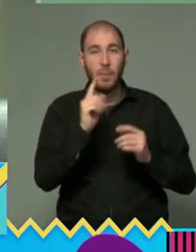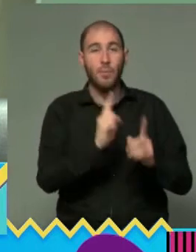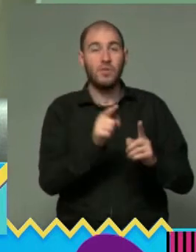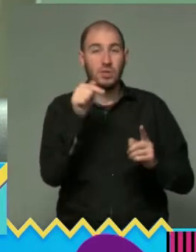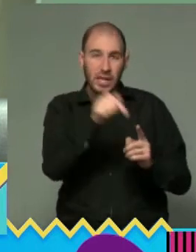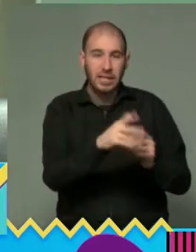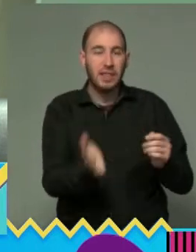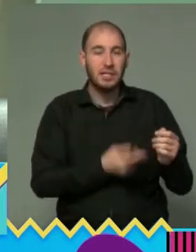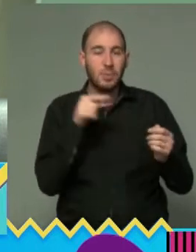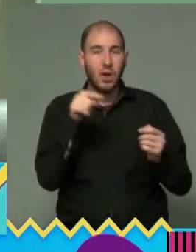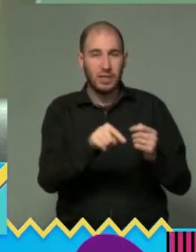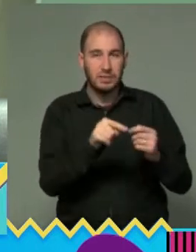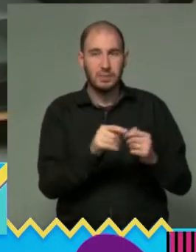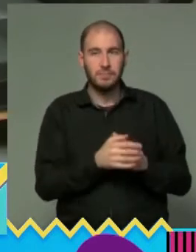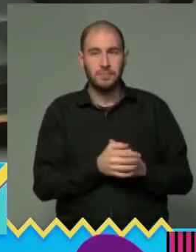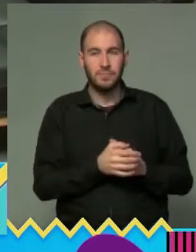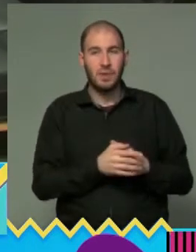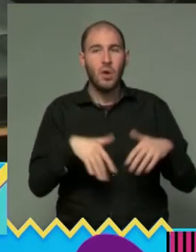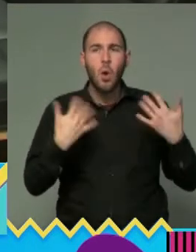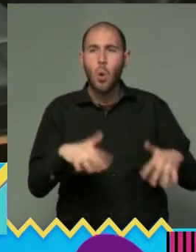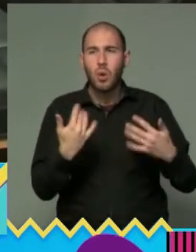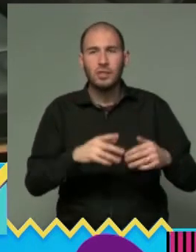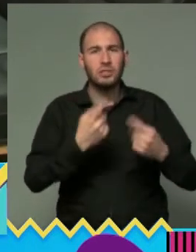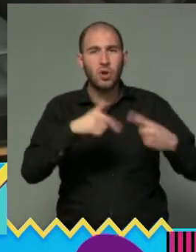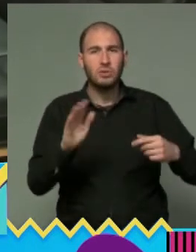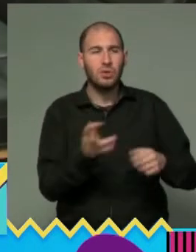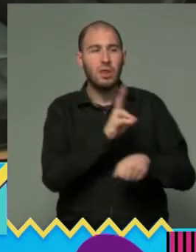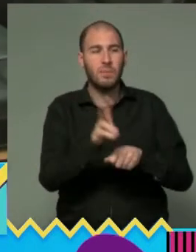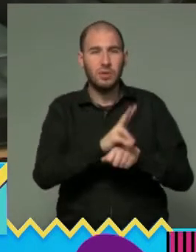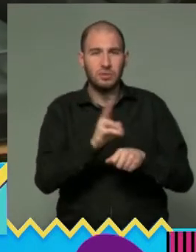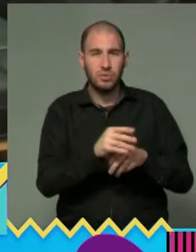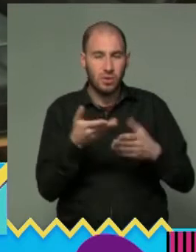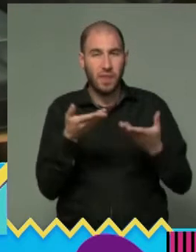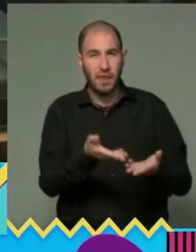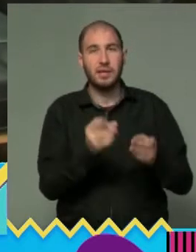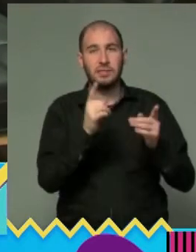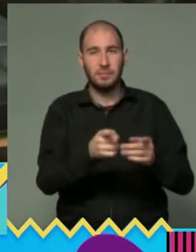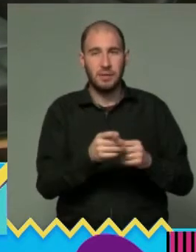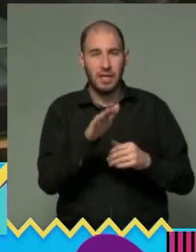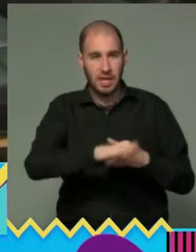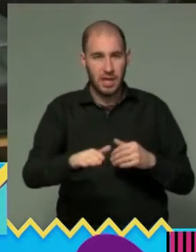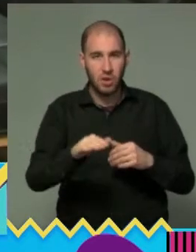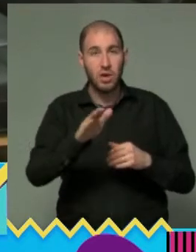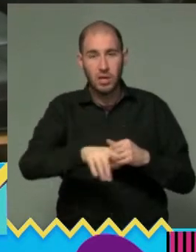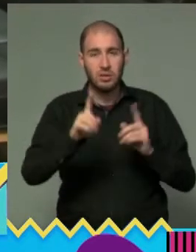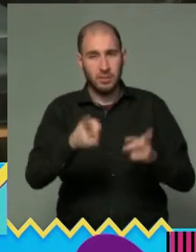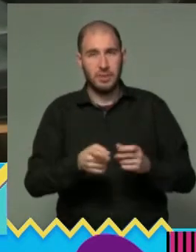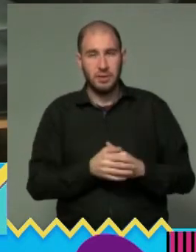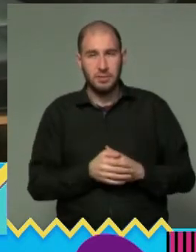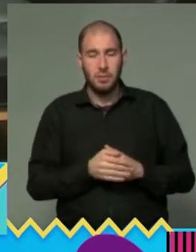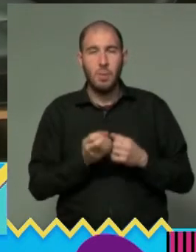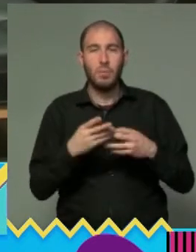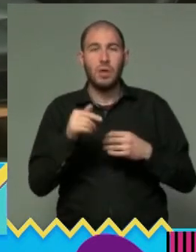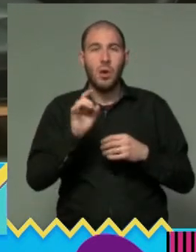docente, ese directivo, etcétera, tenga urgente todos los mecanismos de protección a su alcance, y el niño. Y el niño también, porque no nos